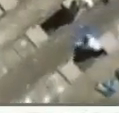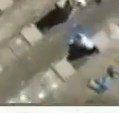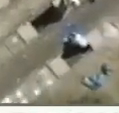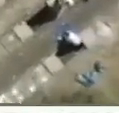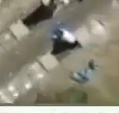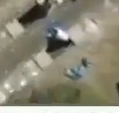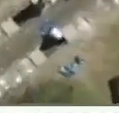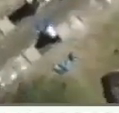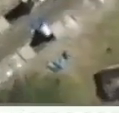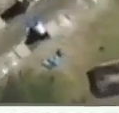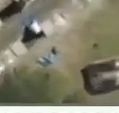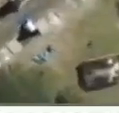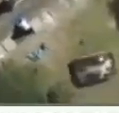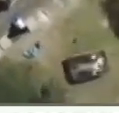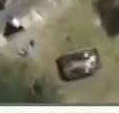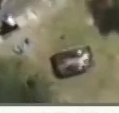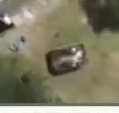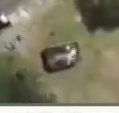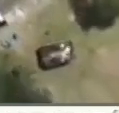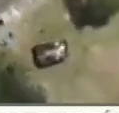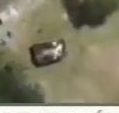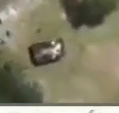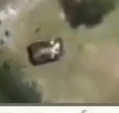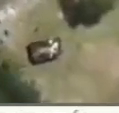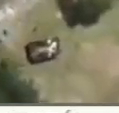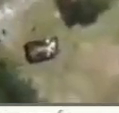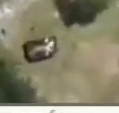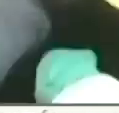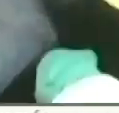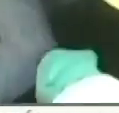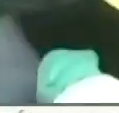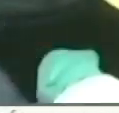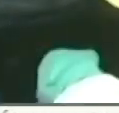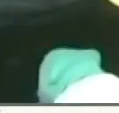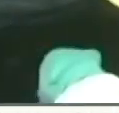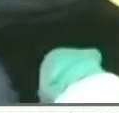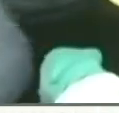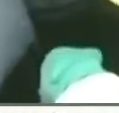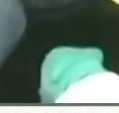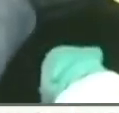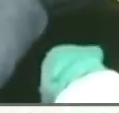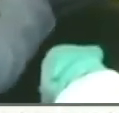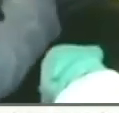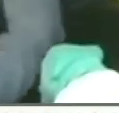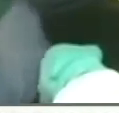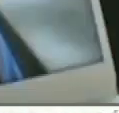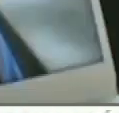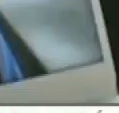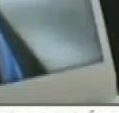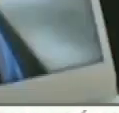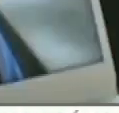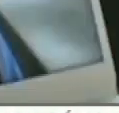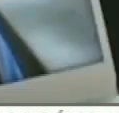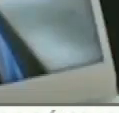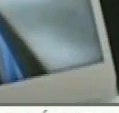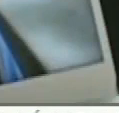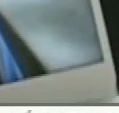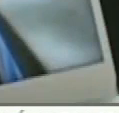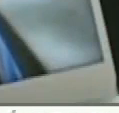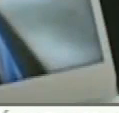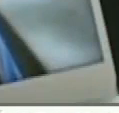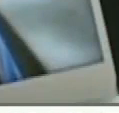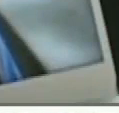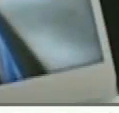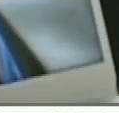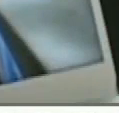los cementerios ya no tienen sitio. El Brasil se transformó claramente en un epicentro. La pandemia en ese